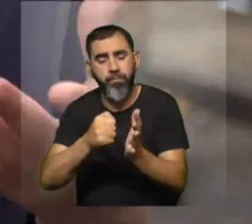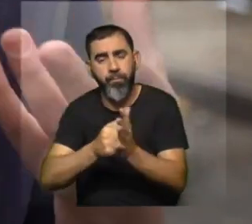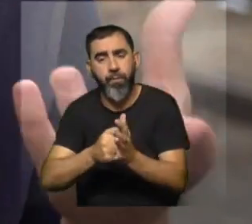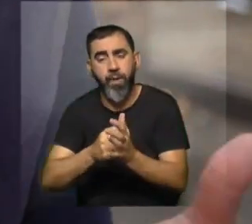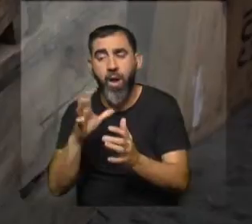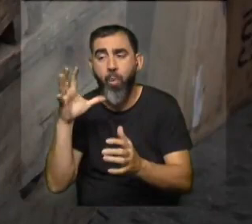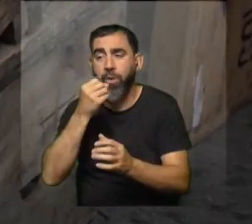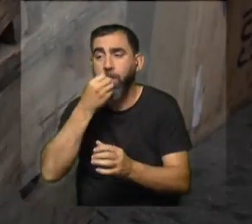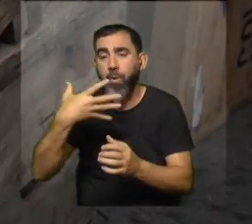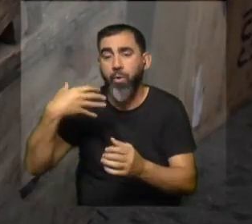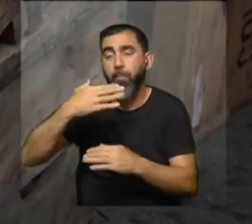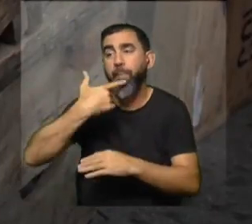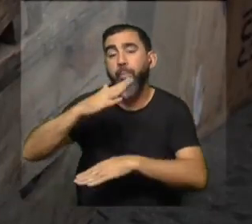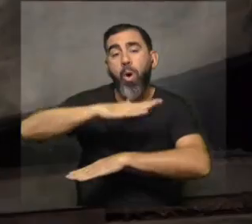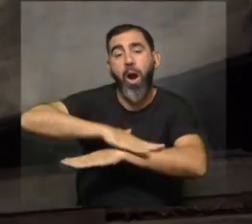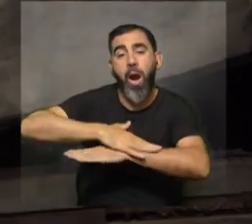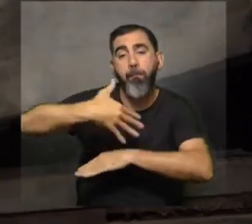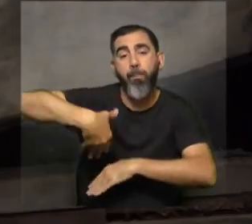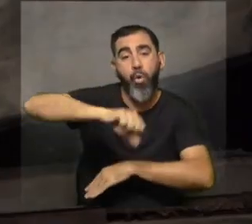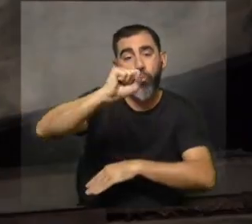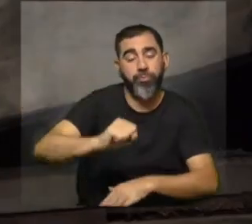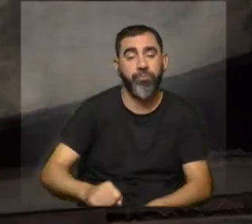el transporte.